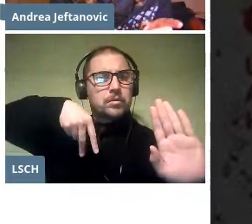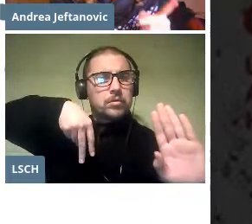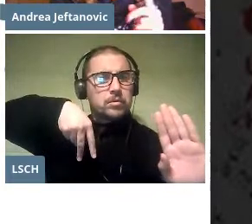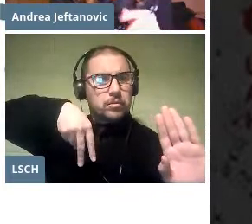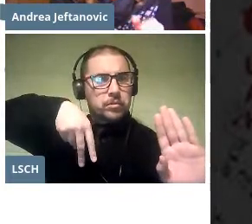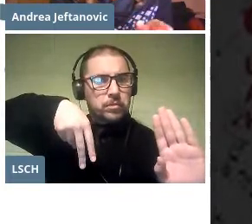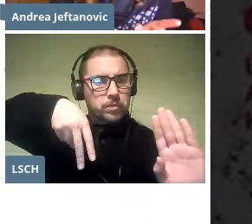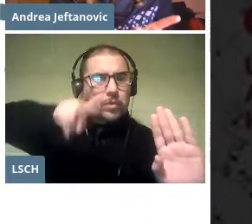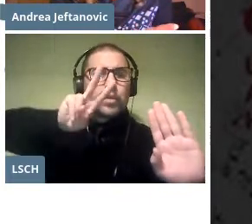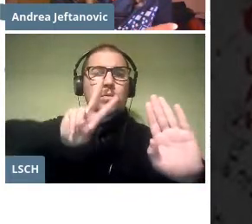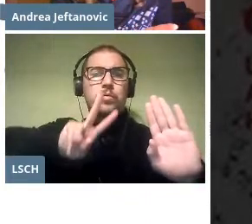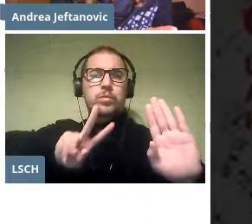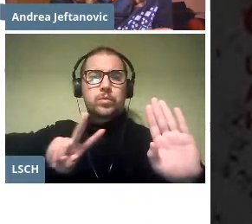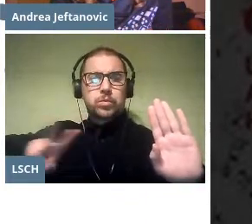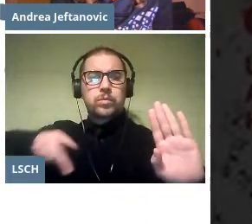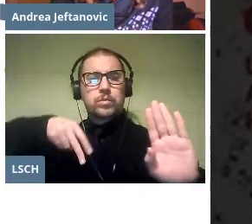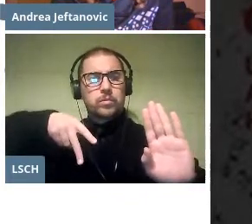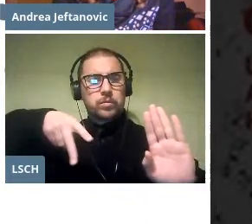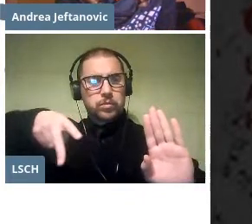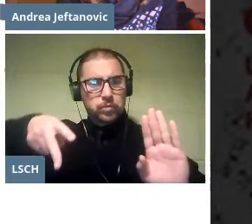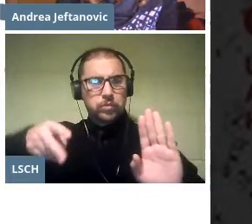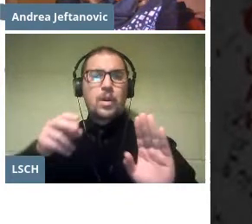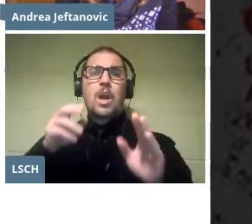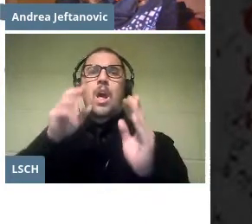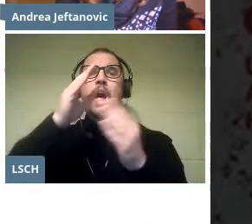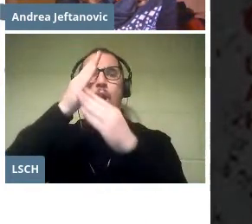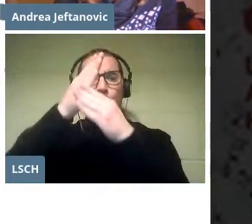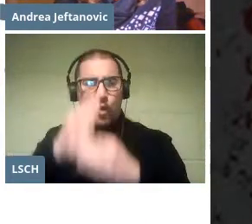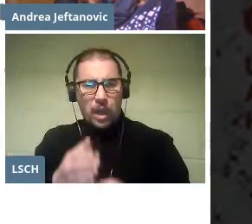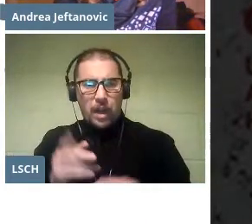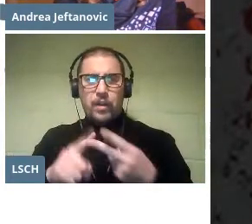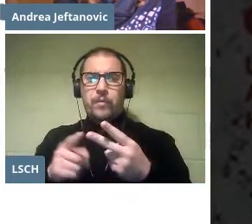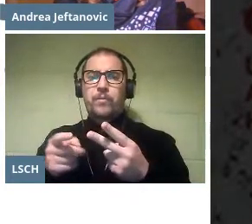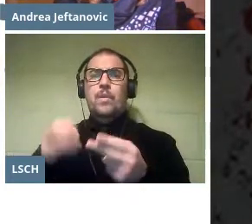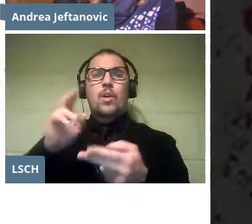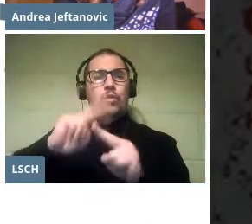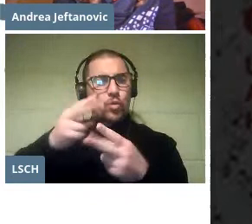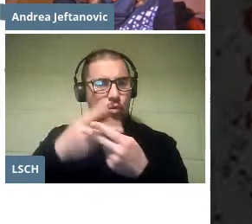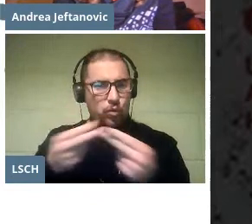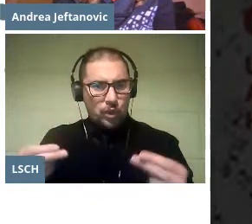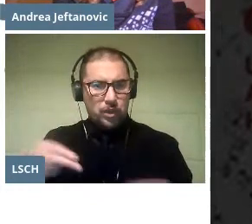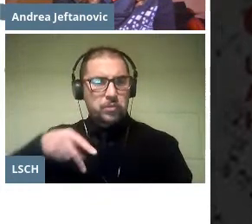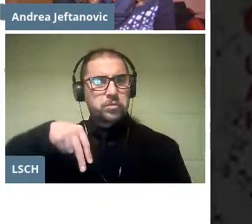retomar, reconfigurar itinerarios, replantear soluciones.